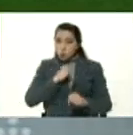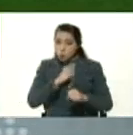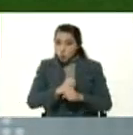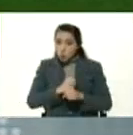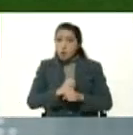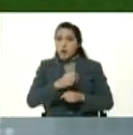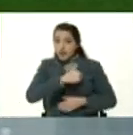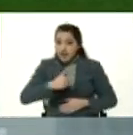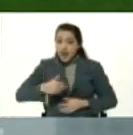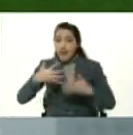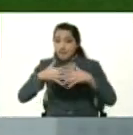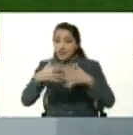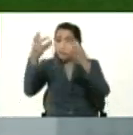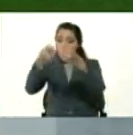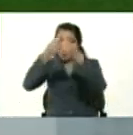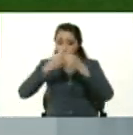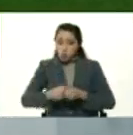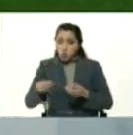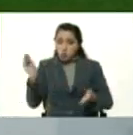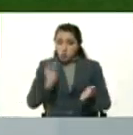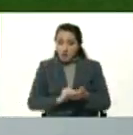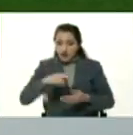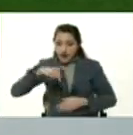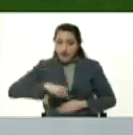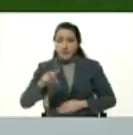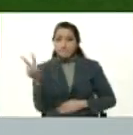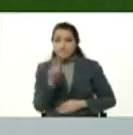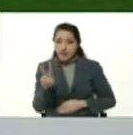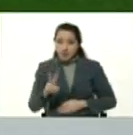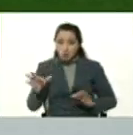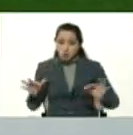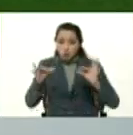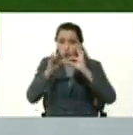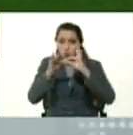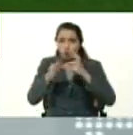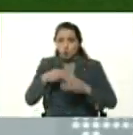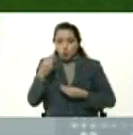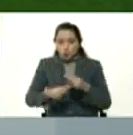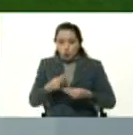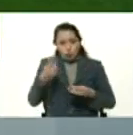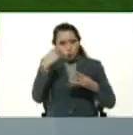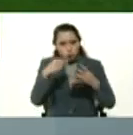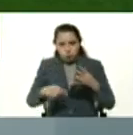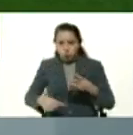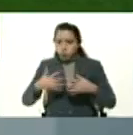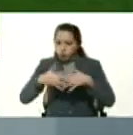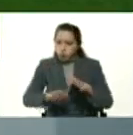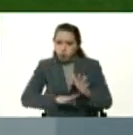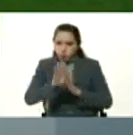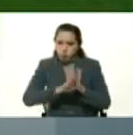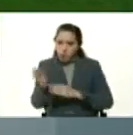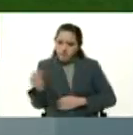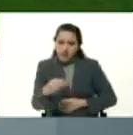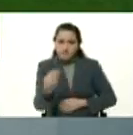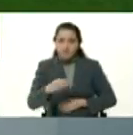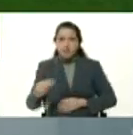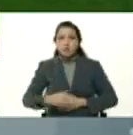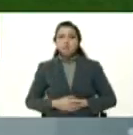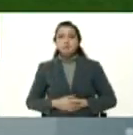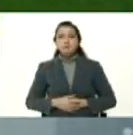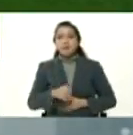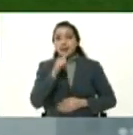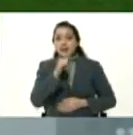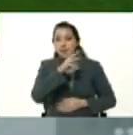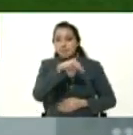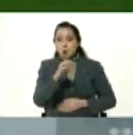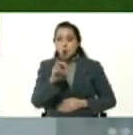monómeros para que monómeros venga a incorporarse con sus productos finales al proceso productivo del país. ¿De quién es monómero?